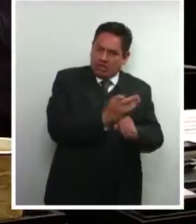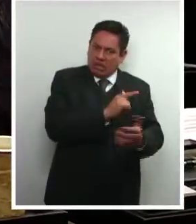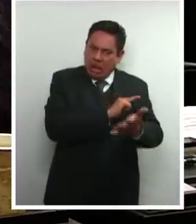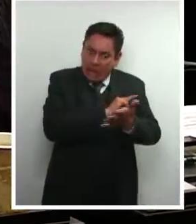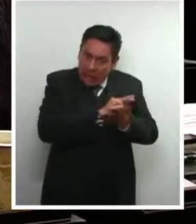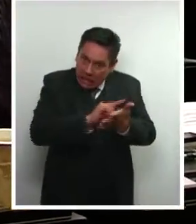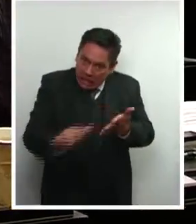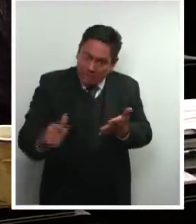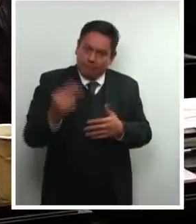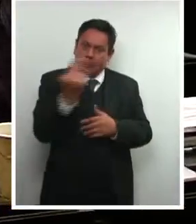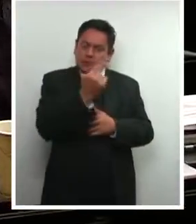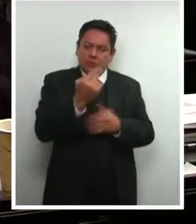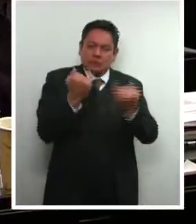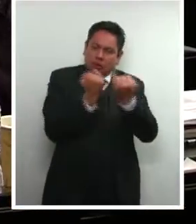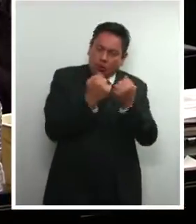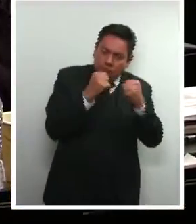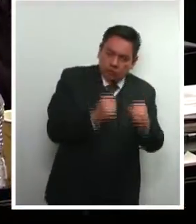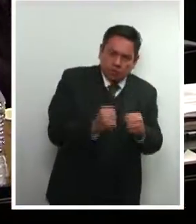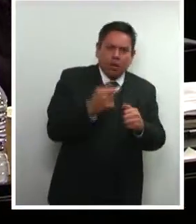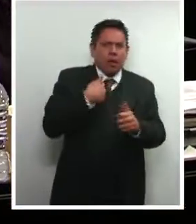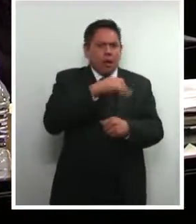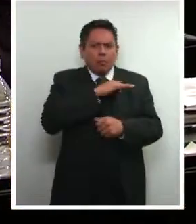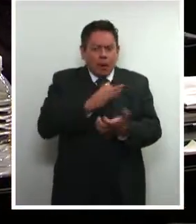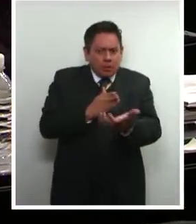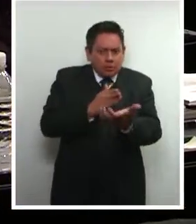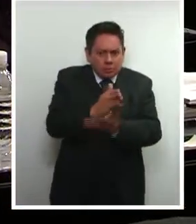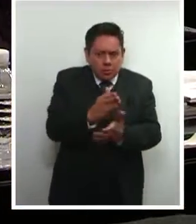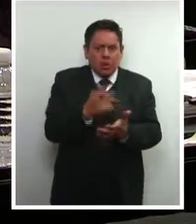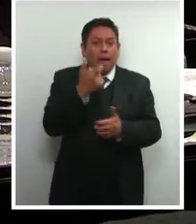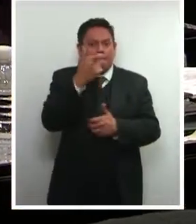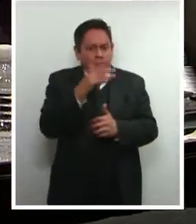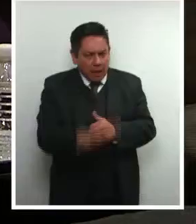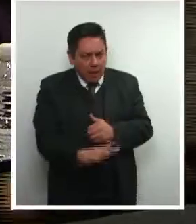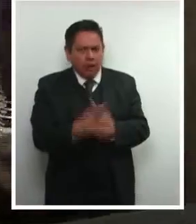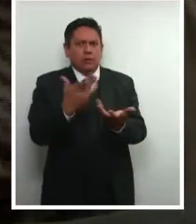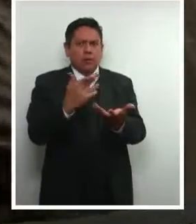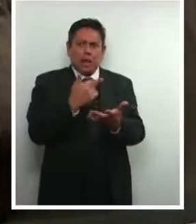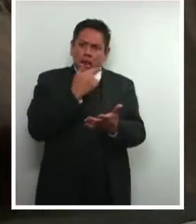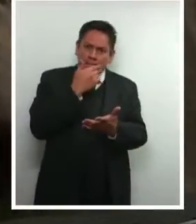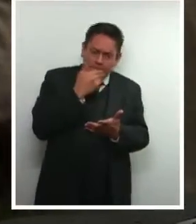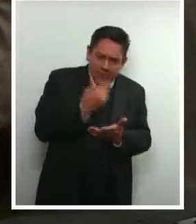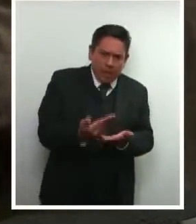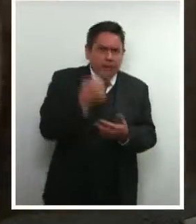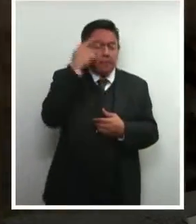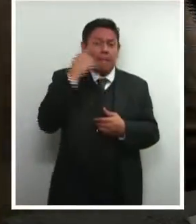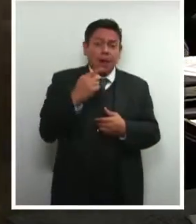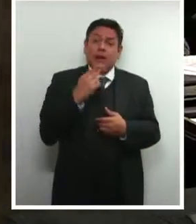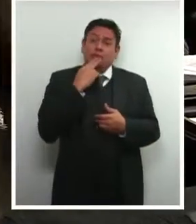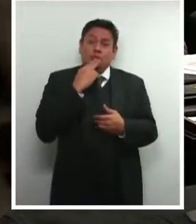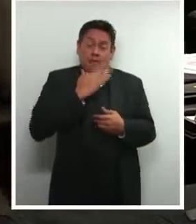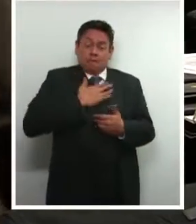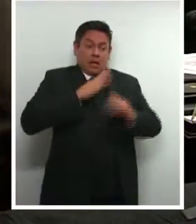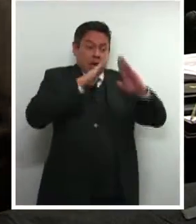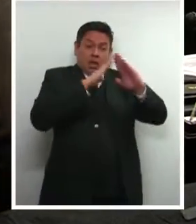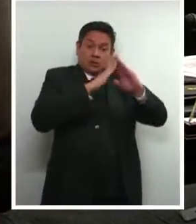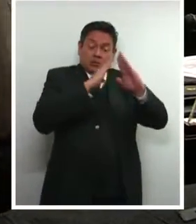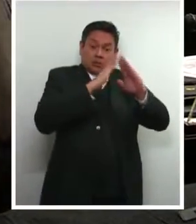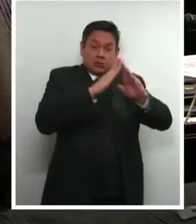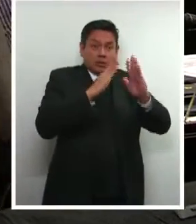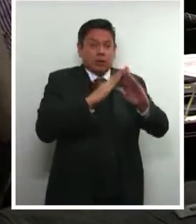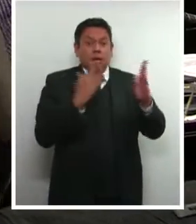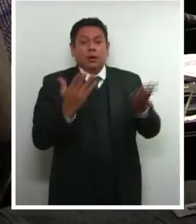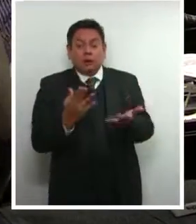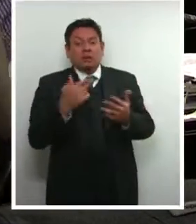salubre, segura, asequible, accesible y de calidad para el uso personal y doméstico de una forma adecuada a